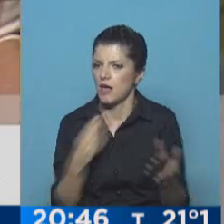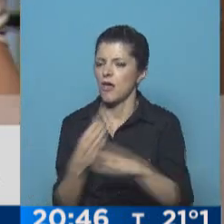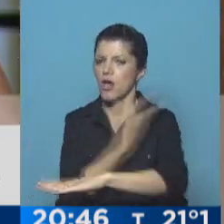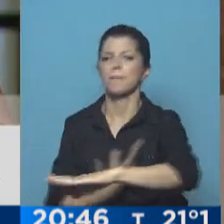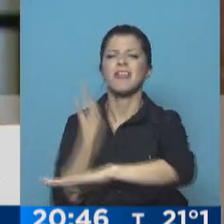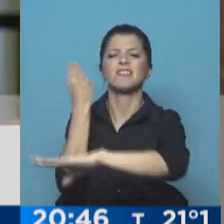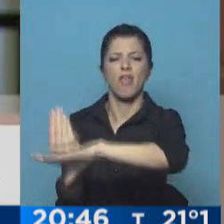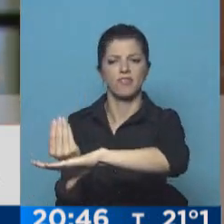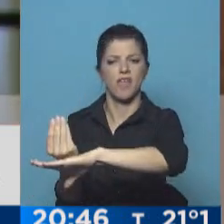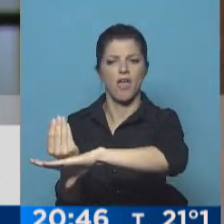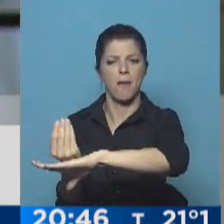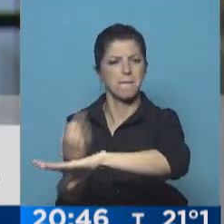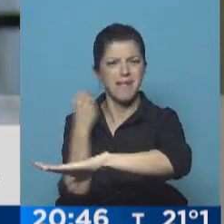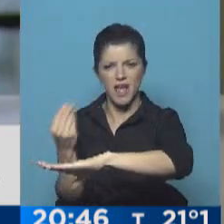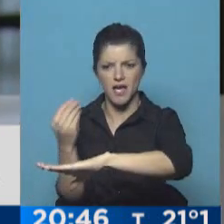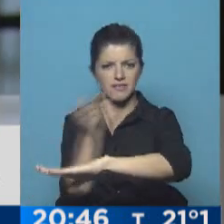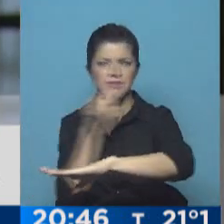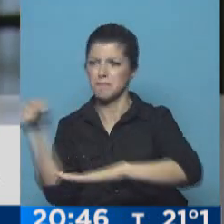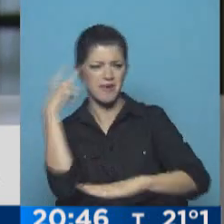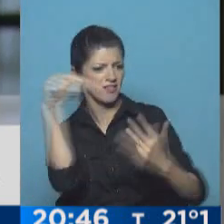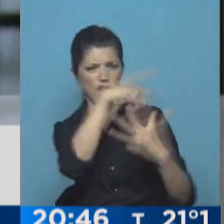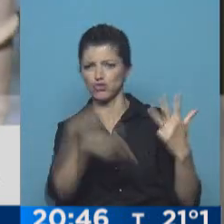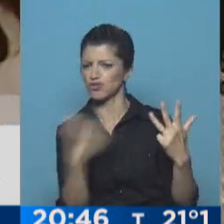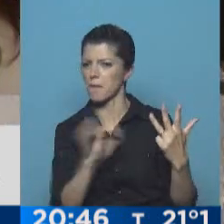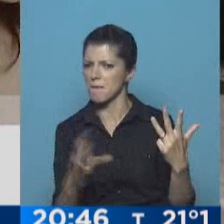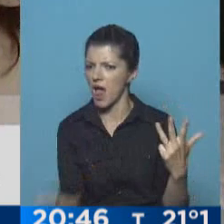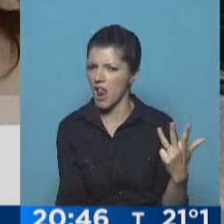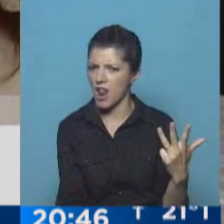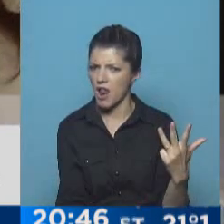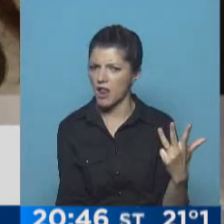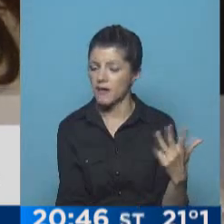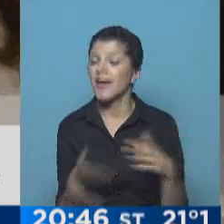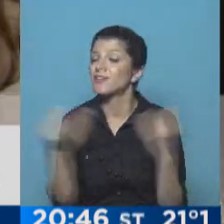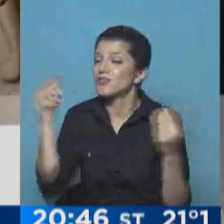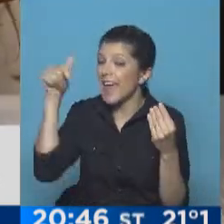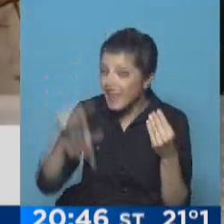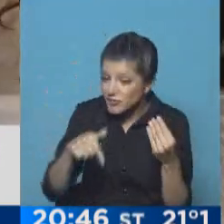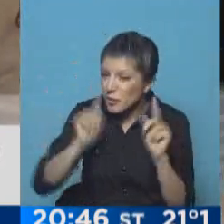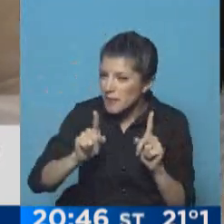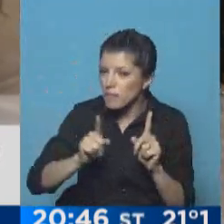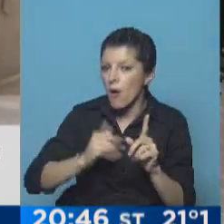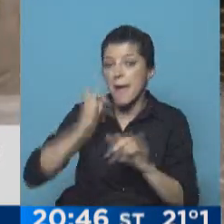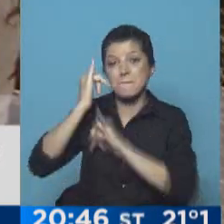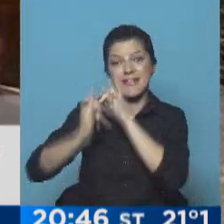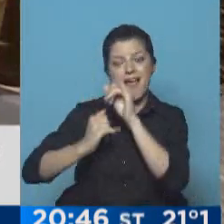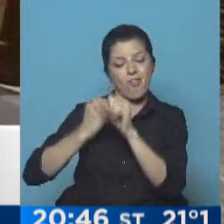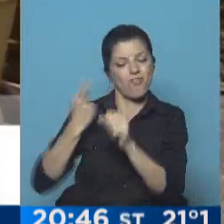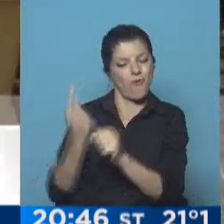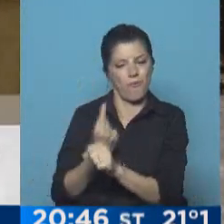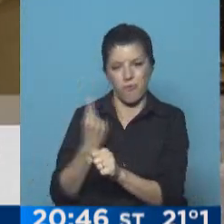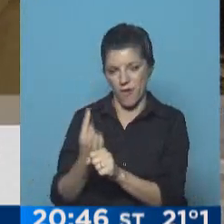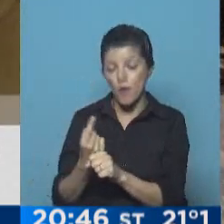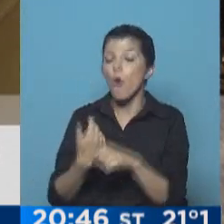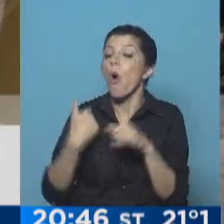del Estado Esto es lo que no Nadie puede explicar O tal